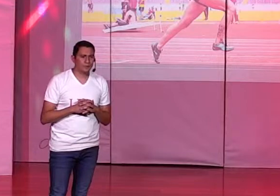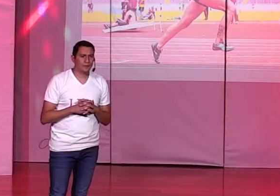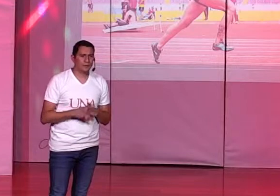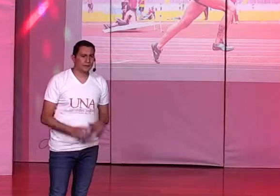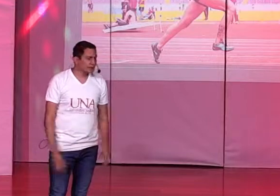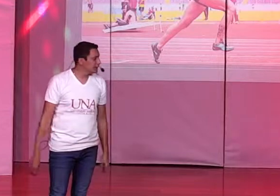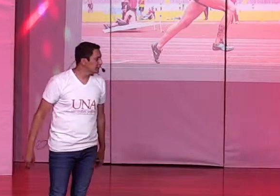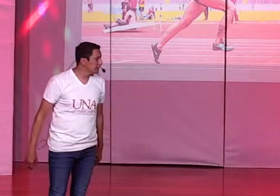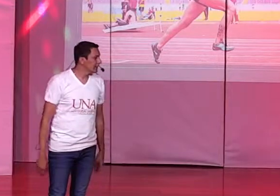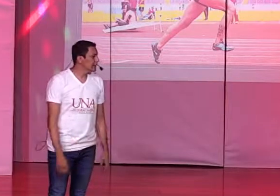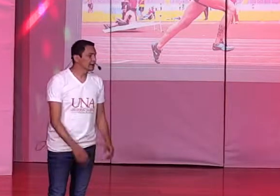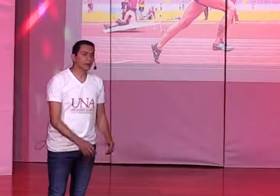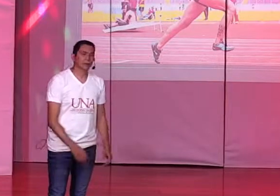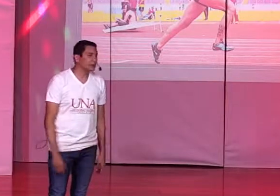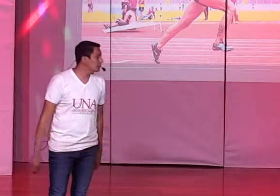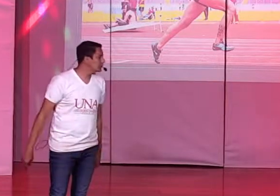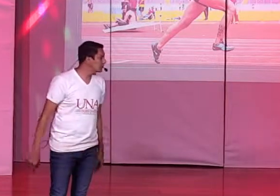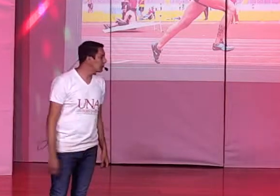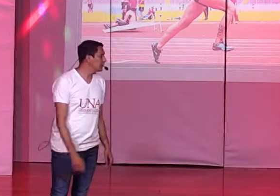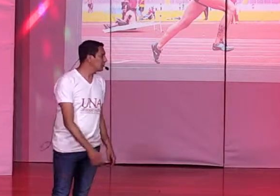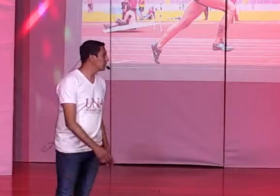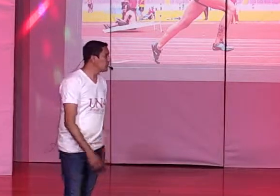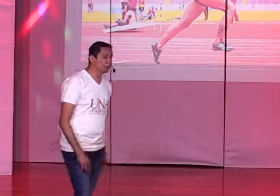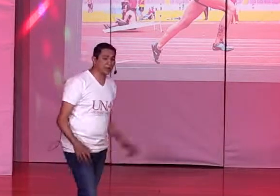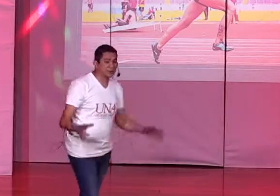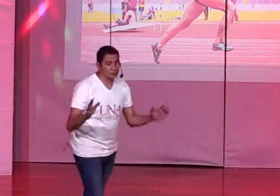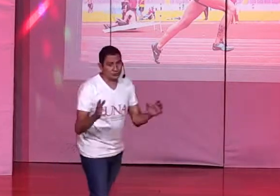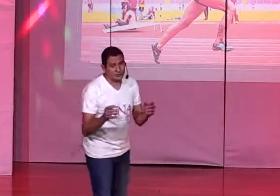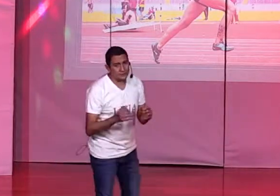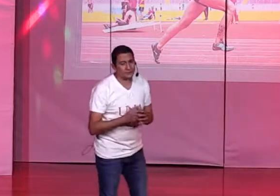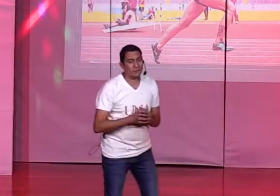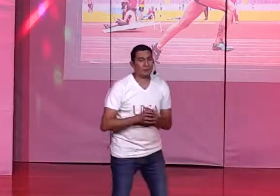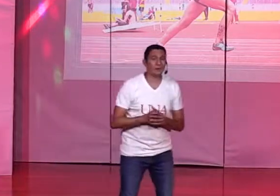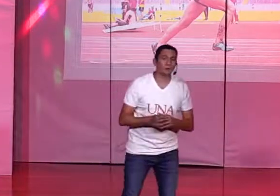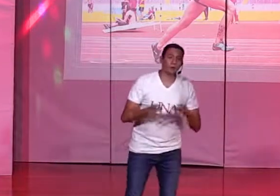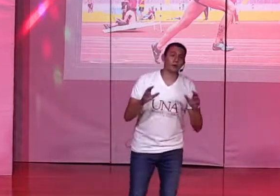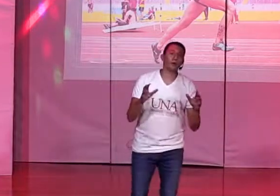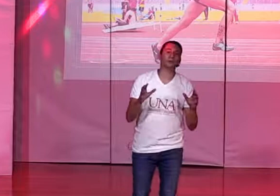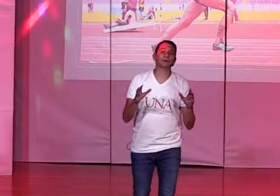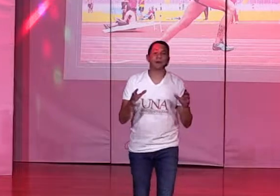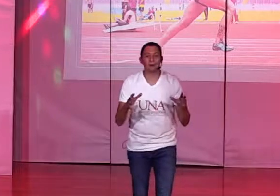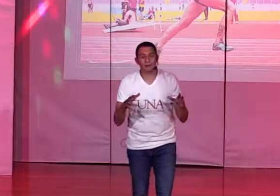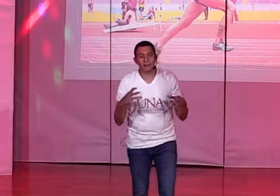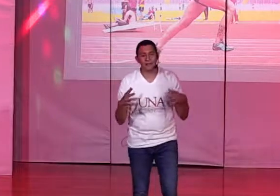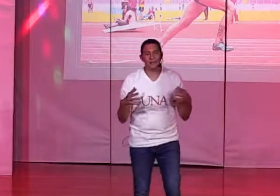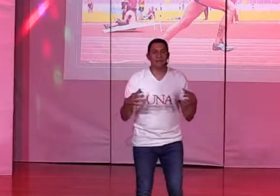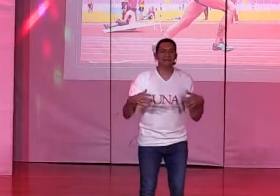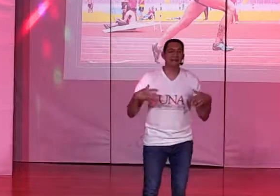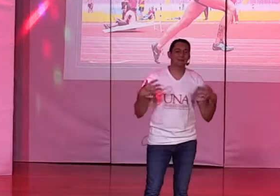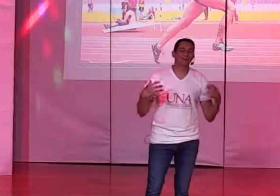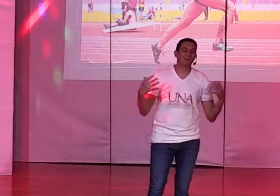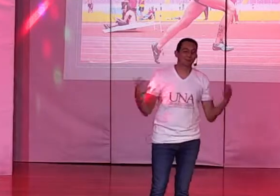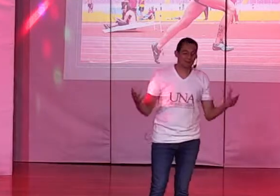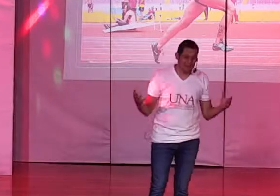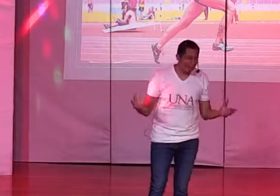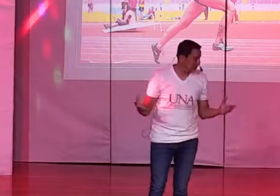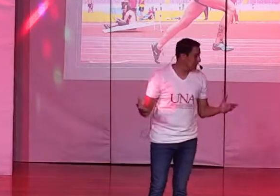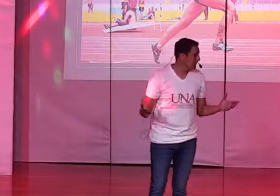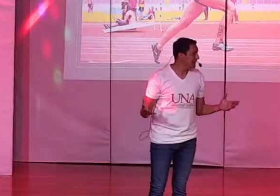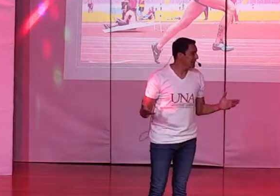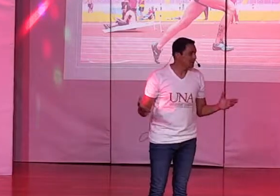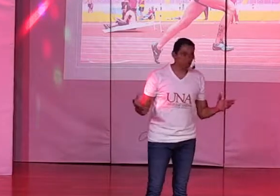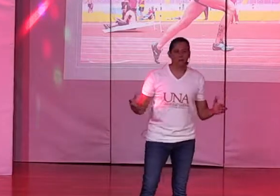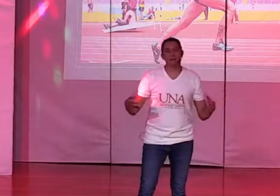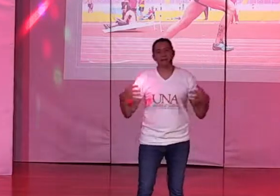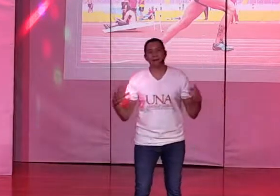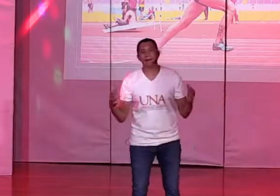estado participando en el chat. Así qué bonito, es. Qué bonito. Bueno, ya nosotros estamos terminando, pero no queremos dejarlos ir sin antes comprometerlos,